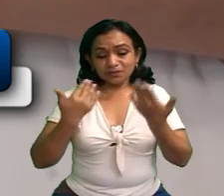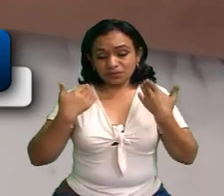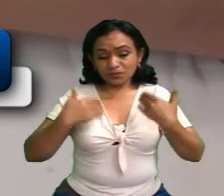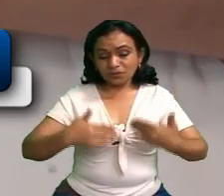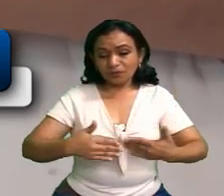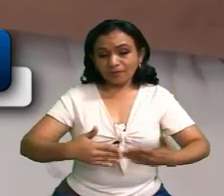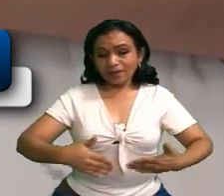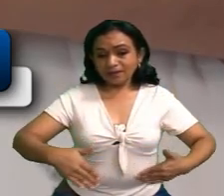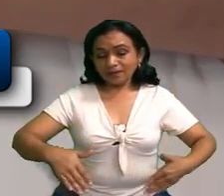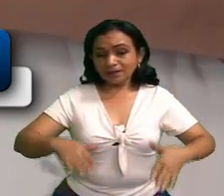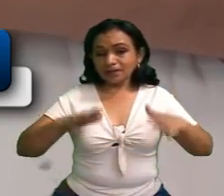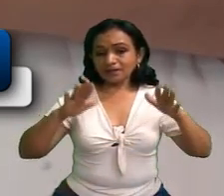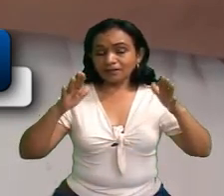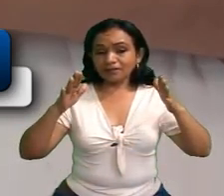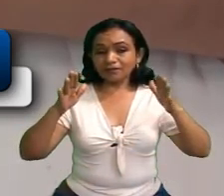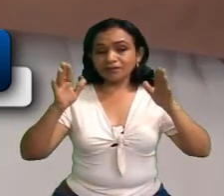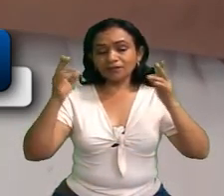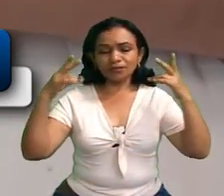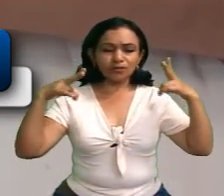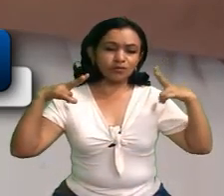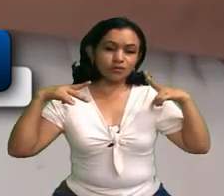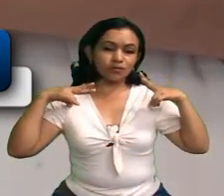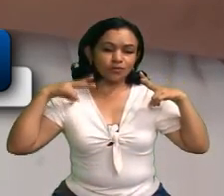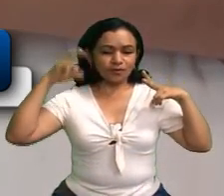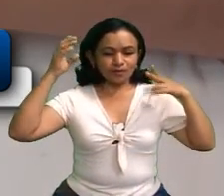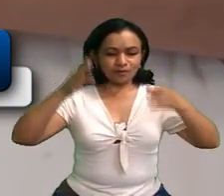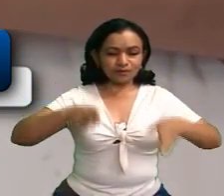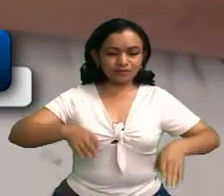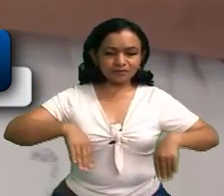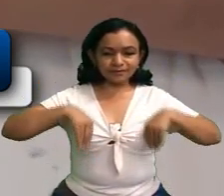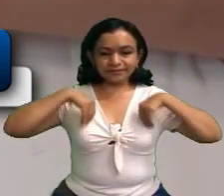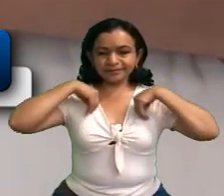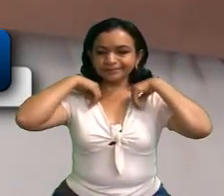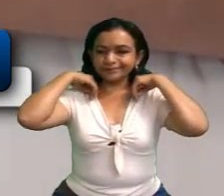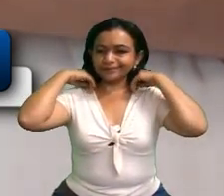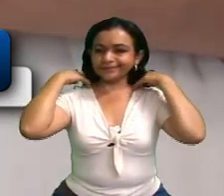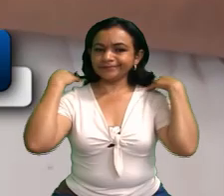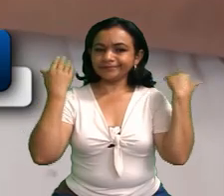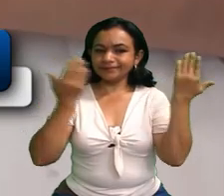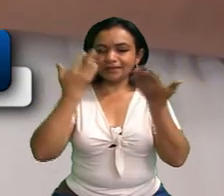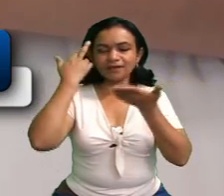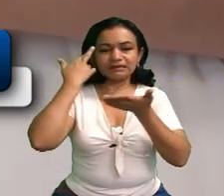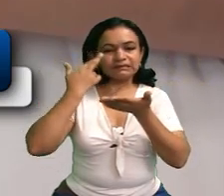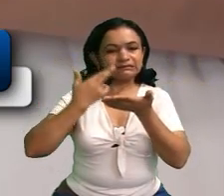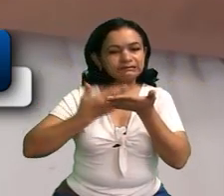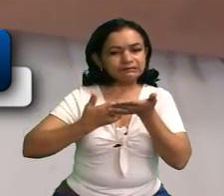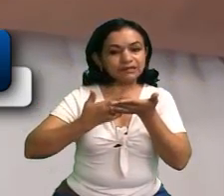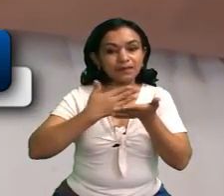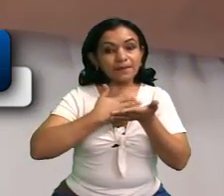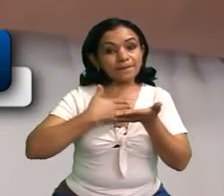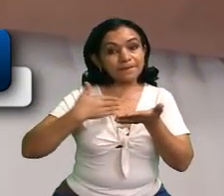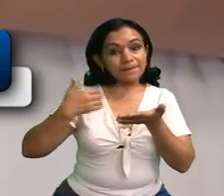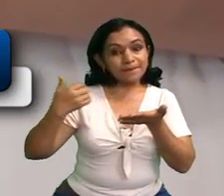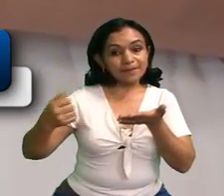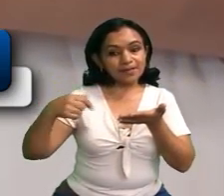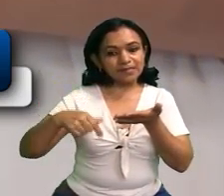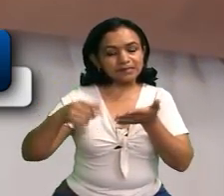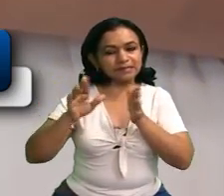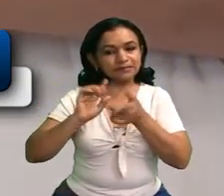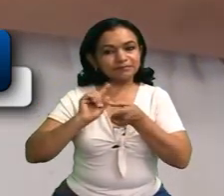vestidos, sobre todo bonito, ahorita en verano que viene y que sí, vamos a modelar vestidos de baño, su faldita, nos acordamos de mejorar esa